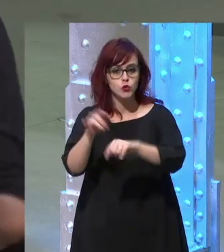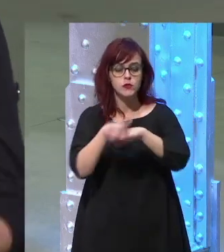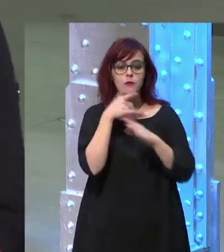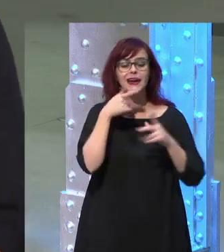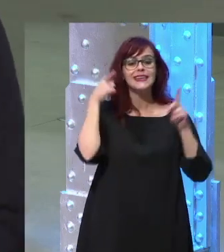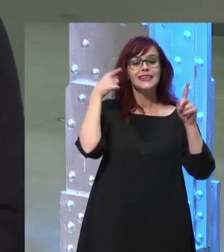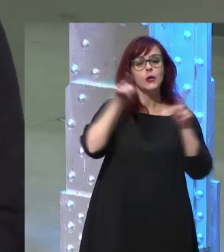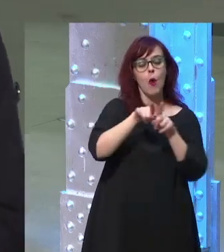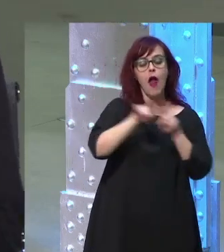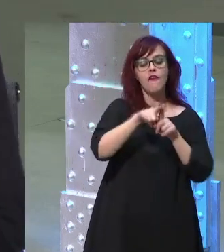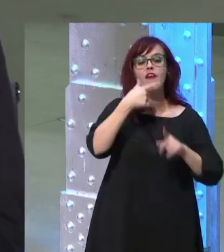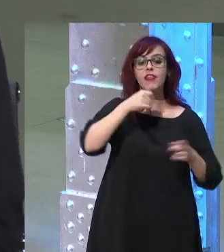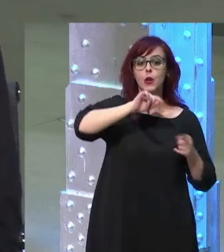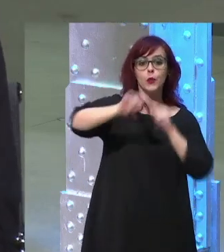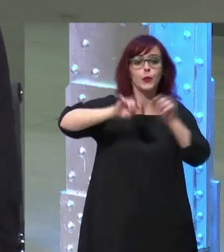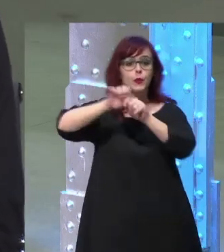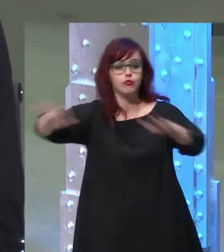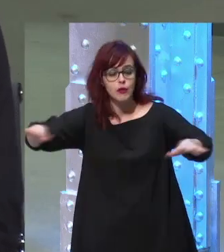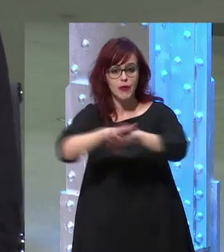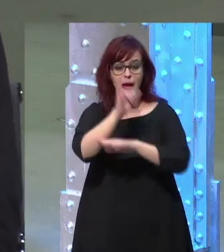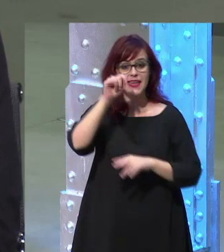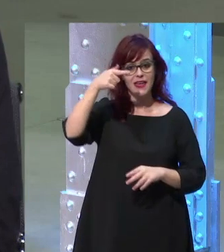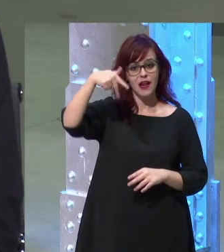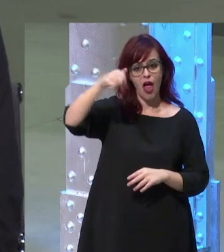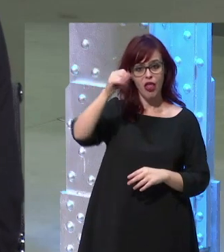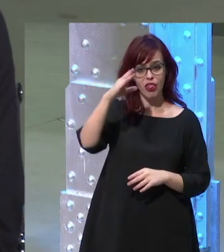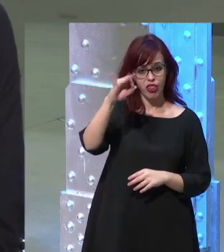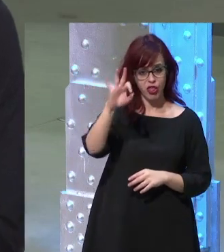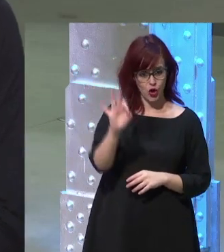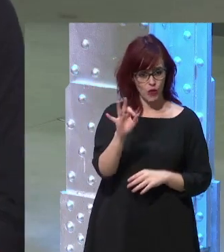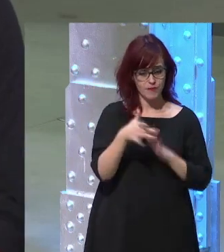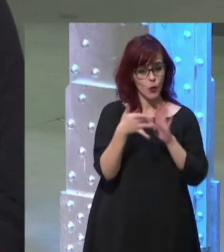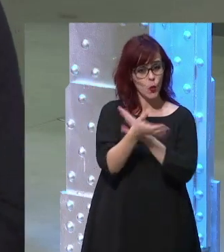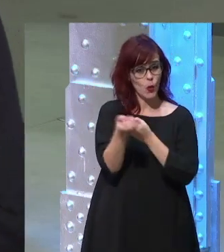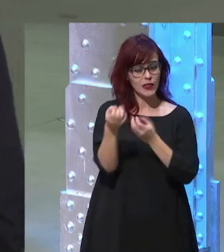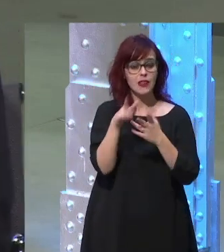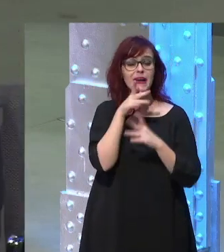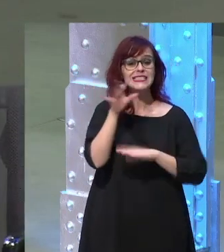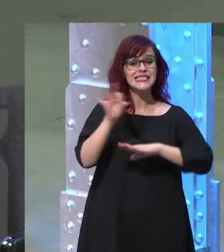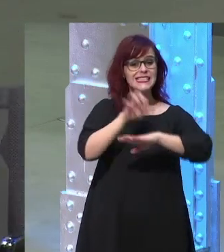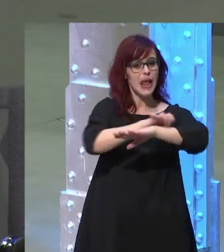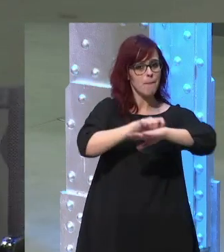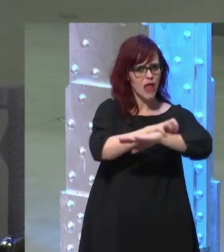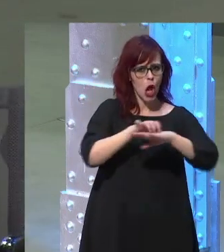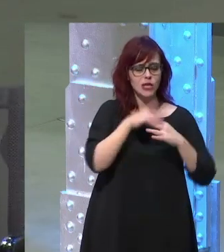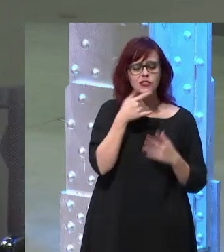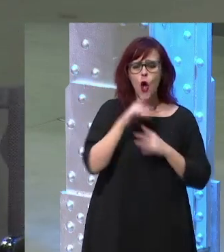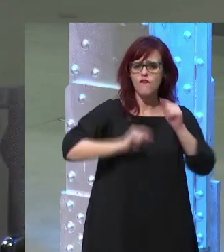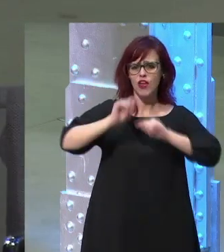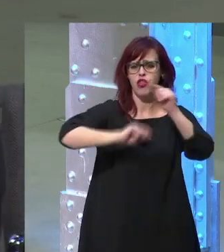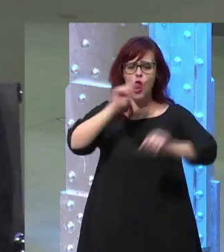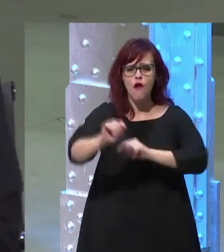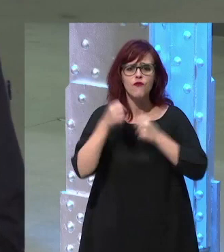ser transmitido. Es justo lo que nos ha explicado Ignacio. Por ejemplo, nos ha dicho que el sarampión es una enfermedad muy